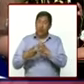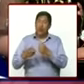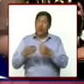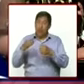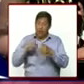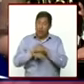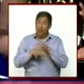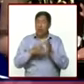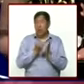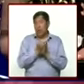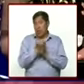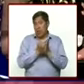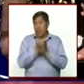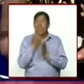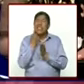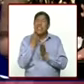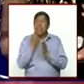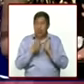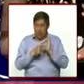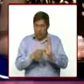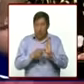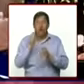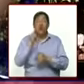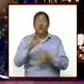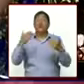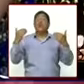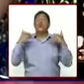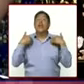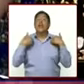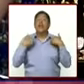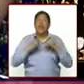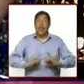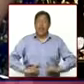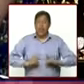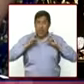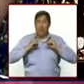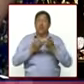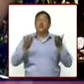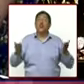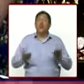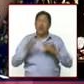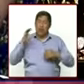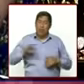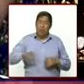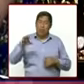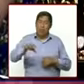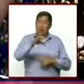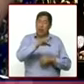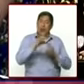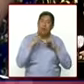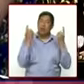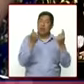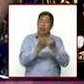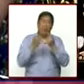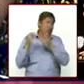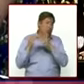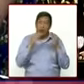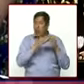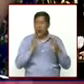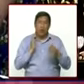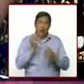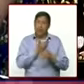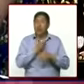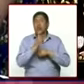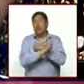dentro de la página que acaba de mostrarles Denise, para que usted tenga la dirección exacta en varios departamentos, varias ciudades de nuestro país.